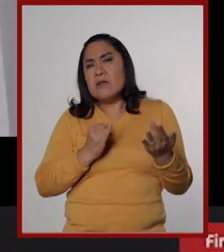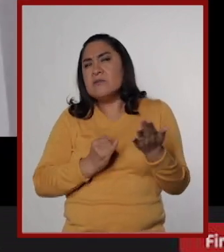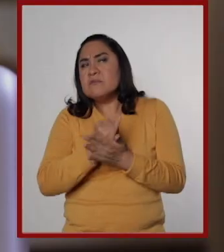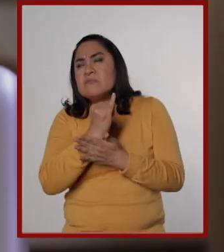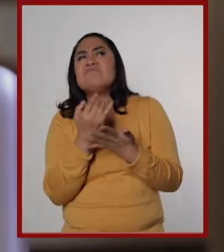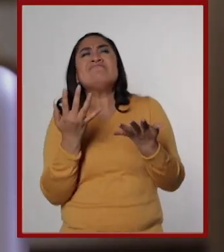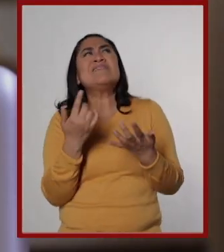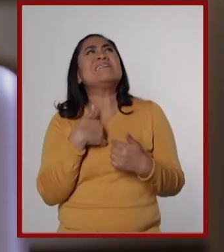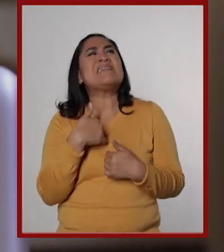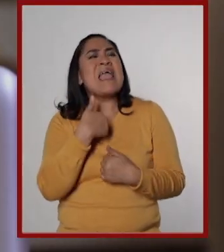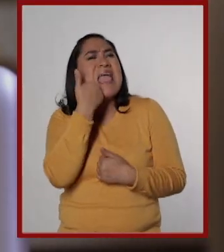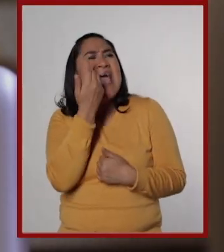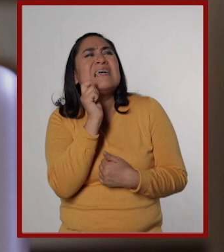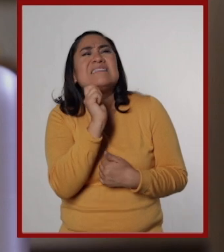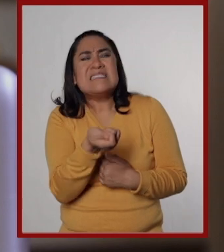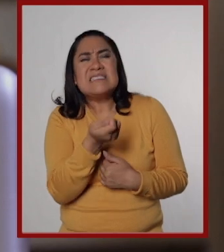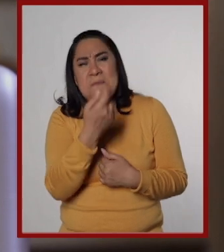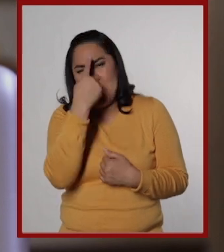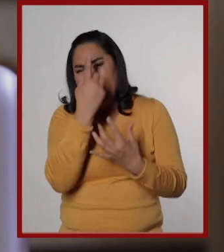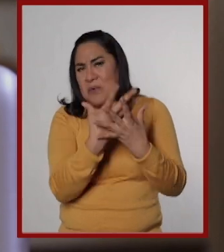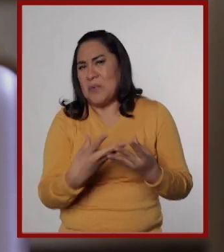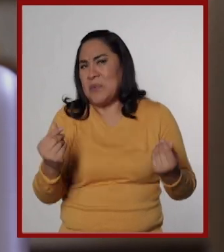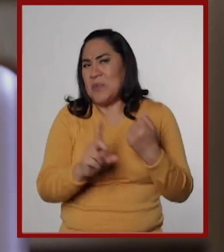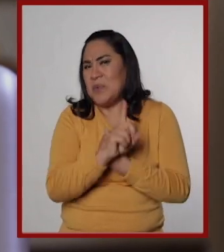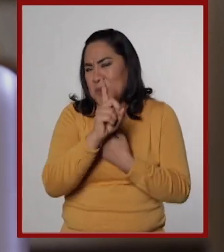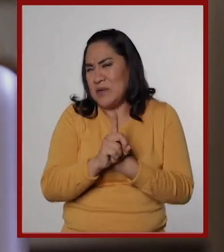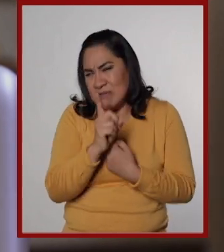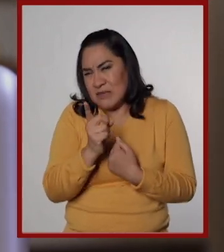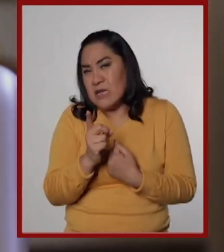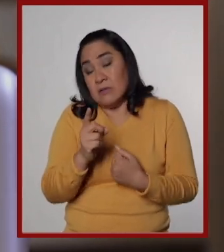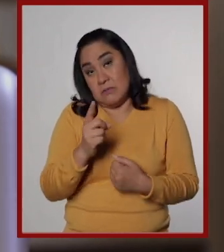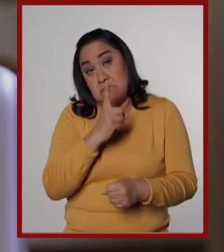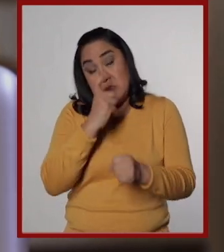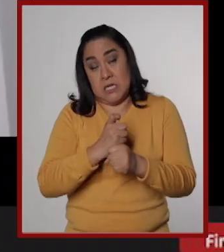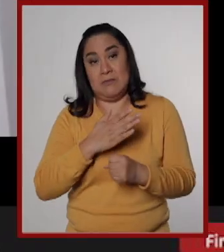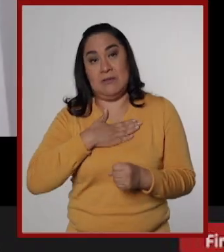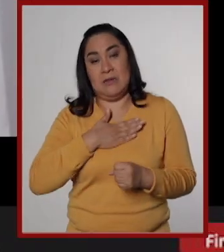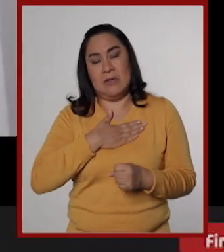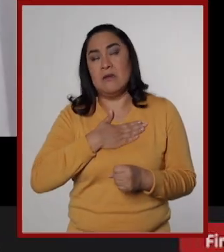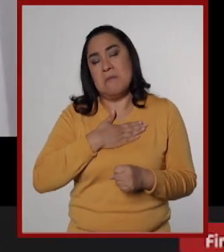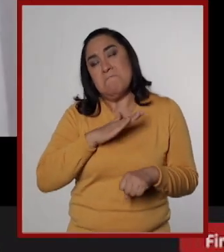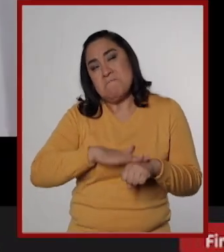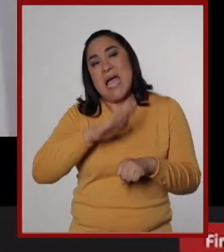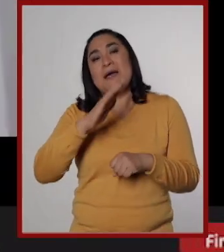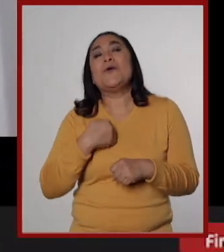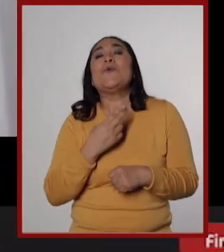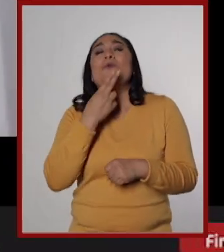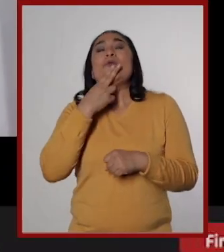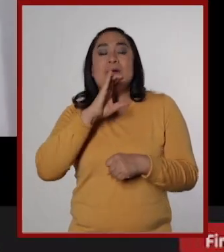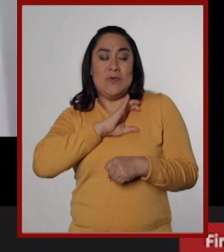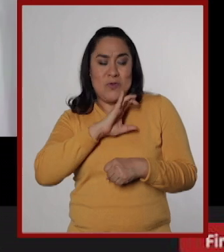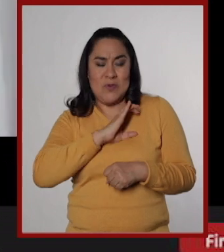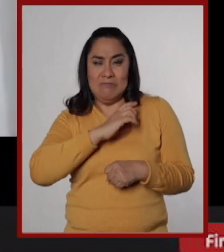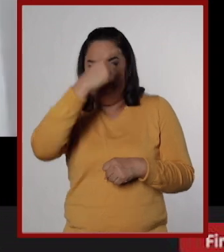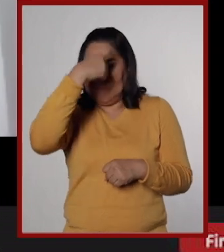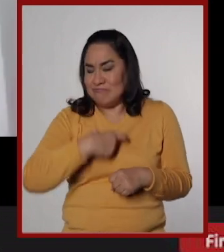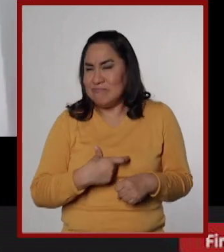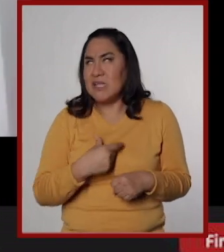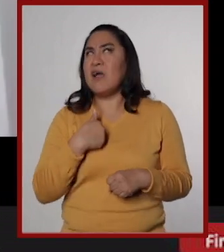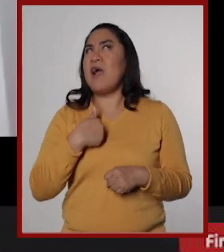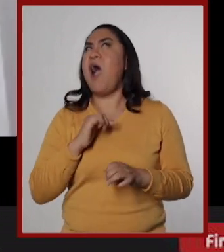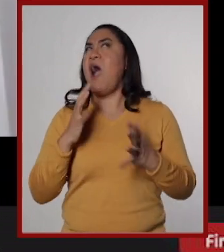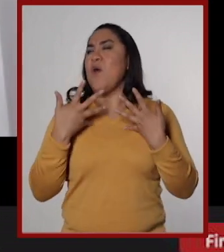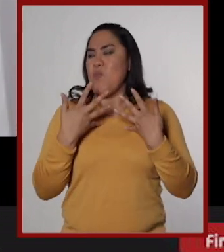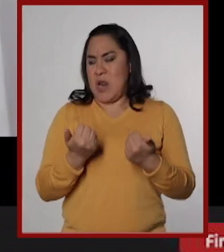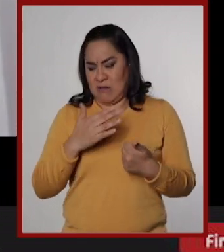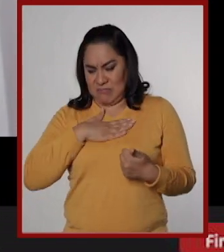lo que estoy buscando que se resuelva, ¿no? Entonces tengo que empezar conmigo misma, quererme un poquito, comprenderme,